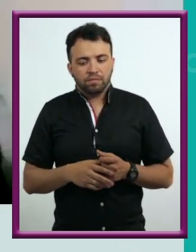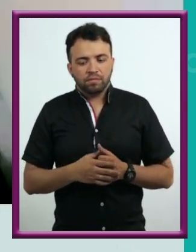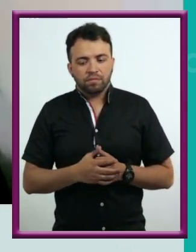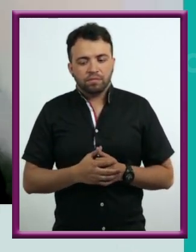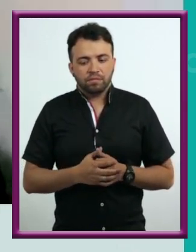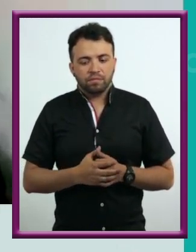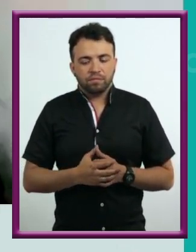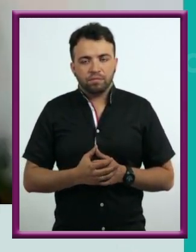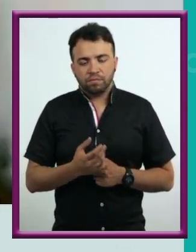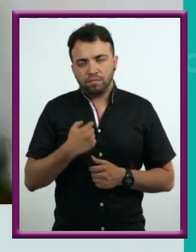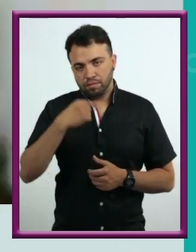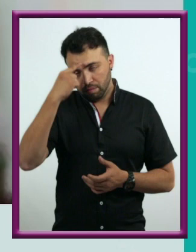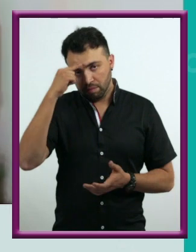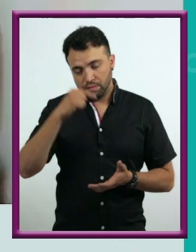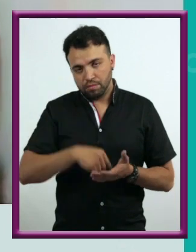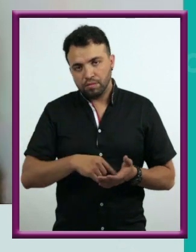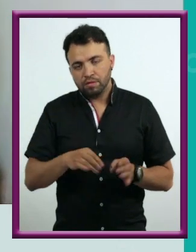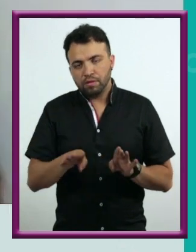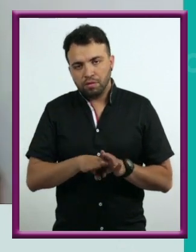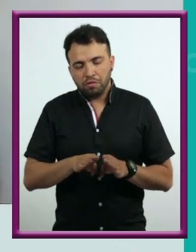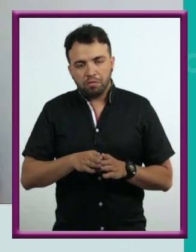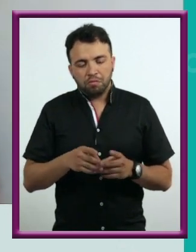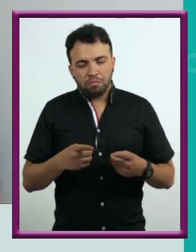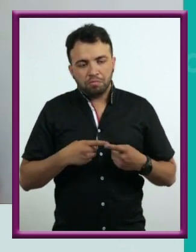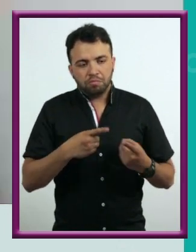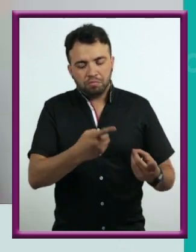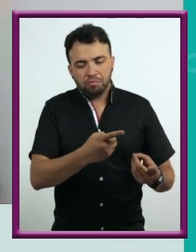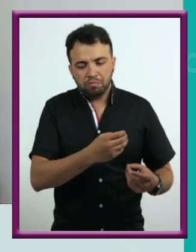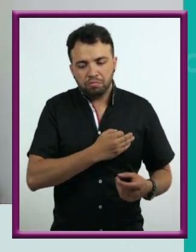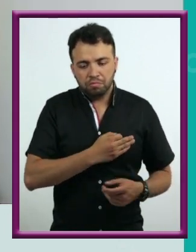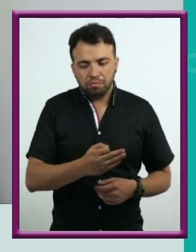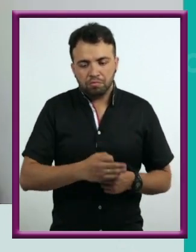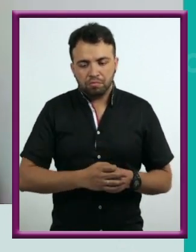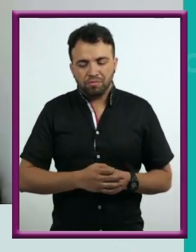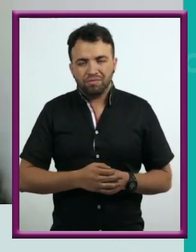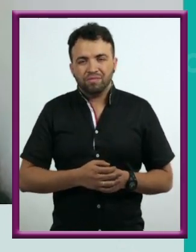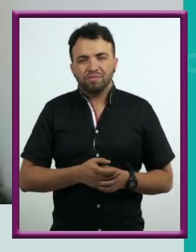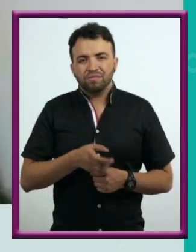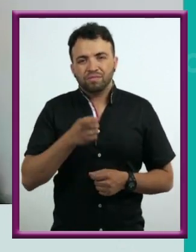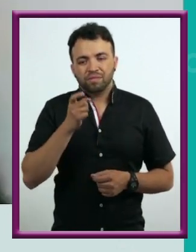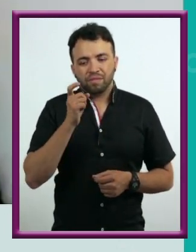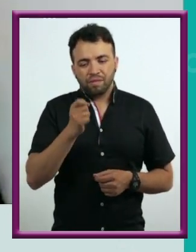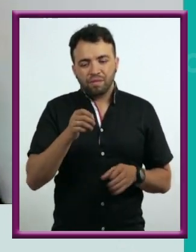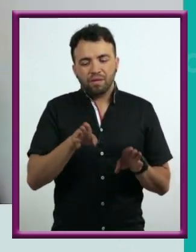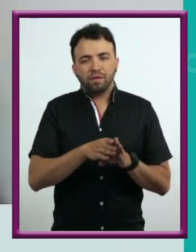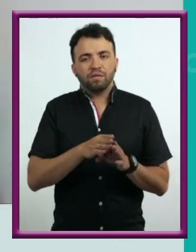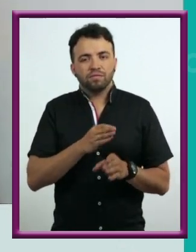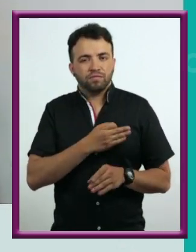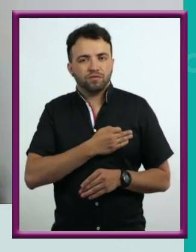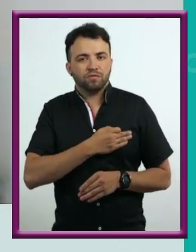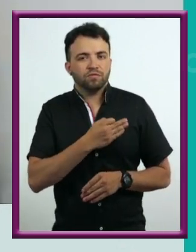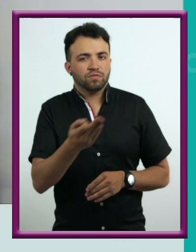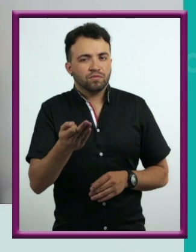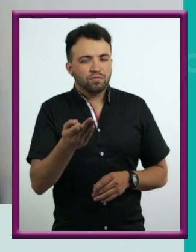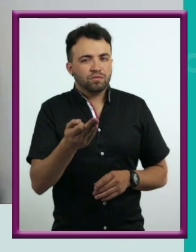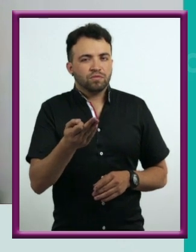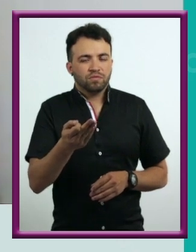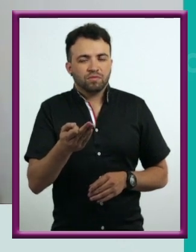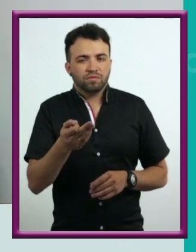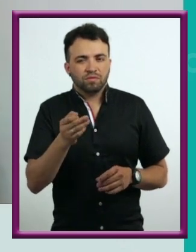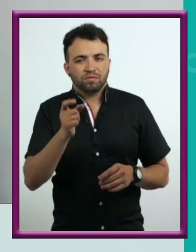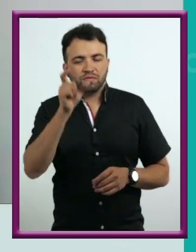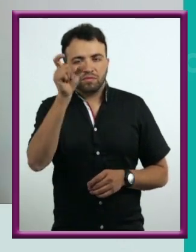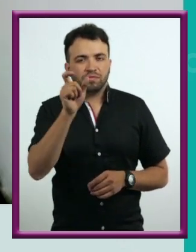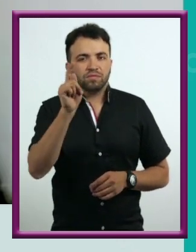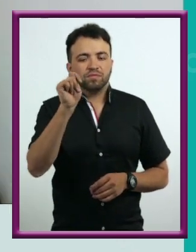embargo, personalmente, para mí la bondad son todos y cada una de las acciones desinteresadas que hacemos para hacer el bien a